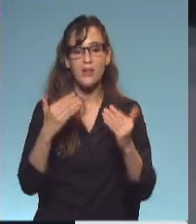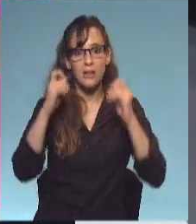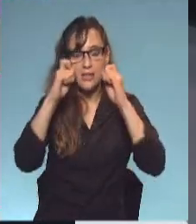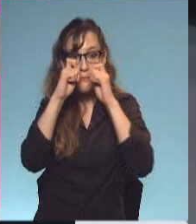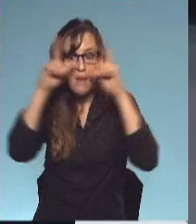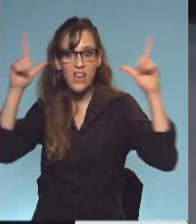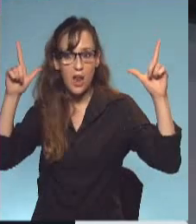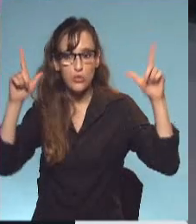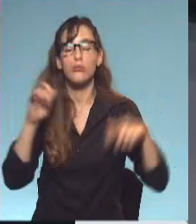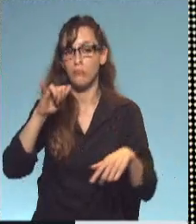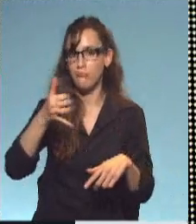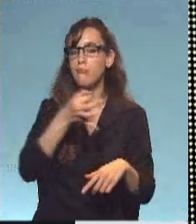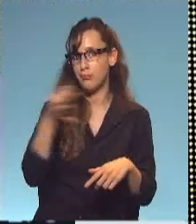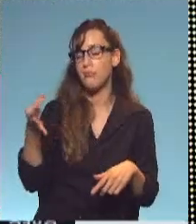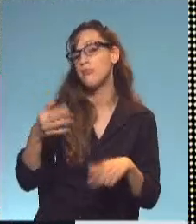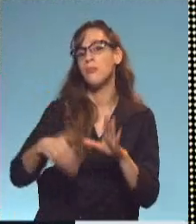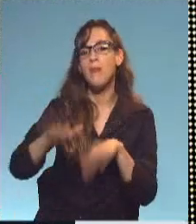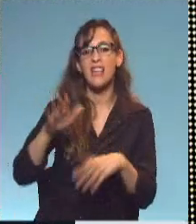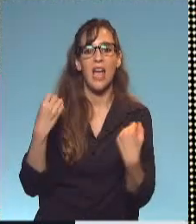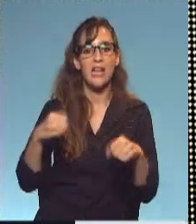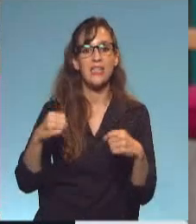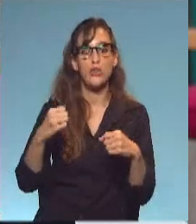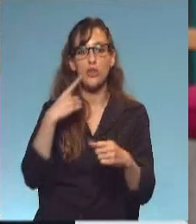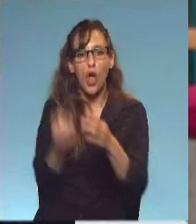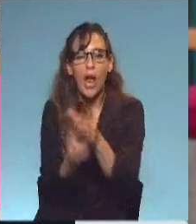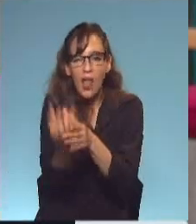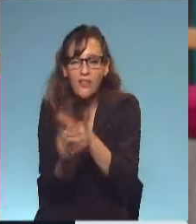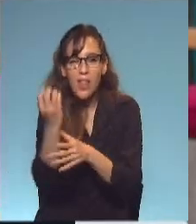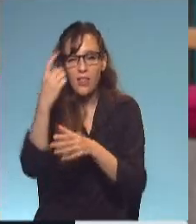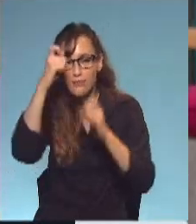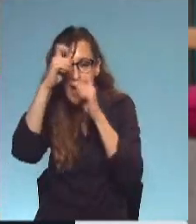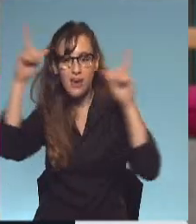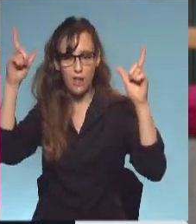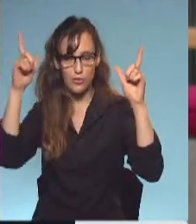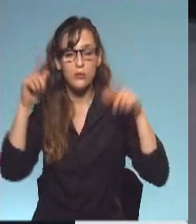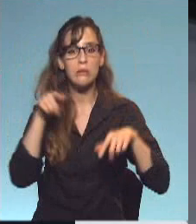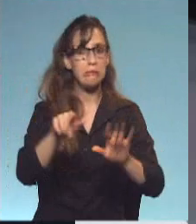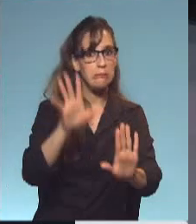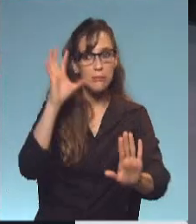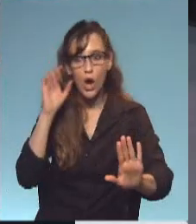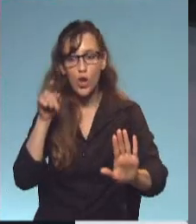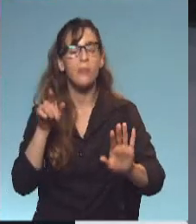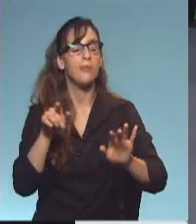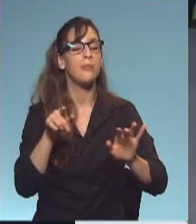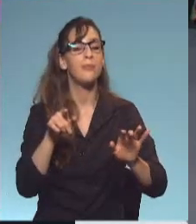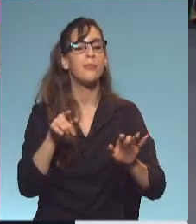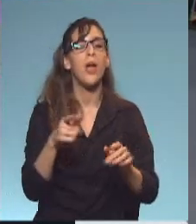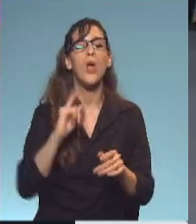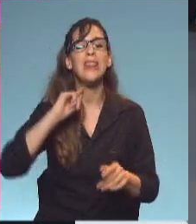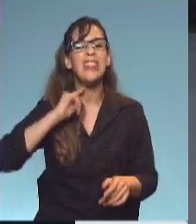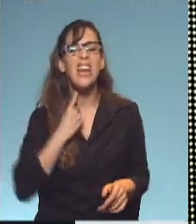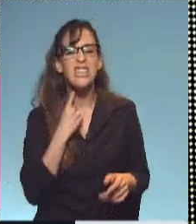exacto, es un ejercicio de imaginación y creatividad. Sobre todo es un ejercicio de creatividad y imaginación. Claro. Ay, me acabo de acordar. ¿Qué es para vos? Porque era la palabra como más difícil.